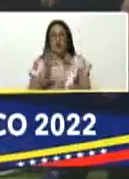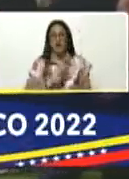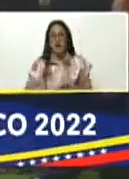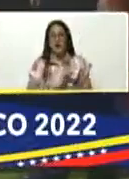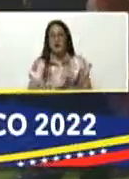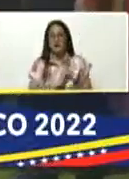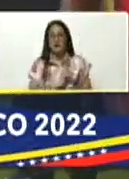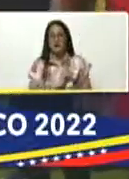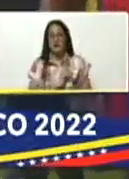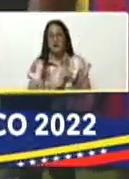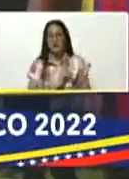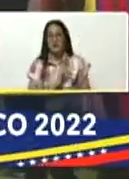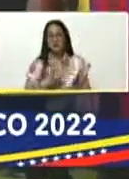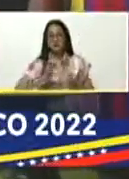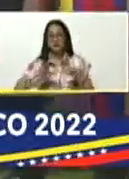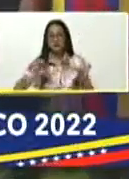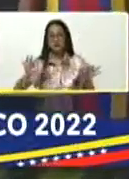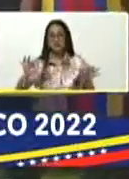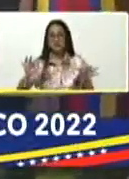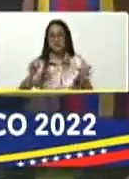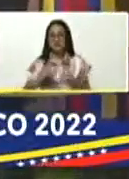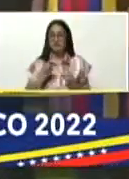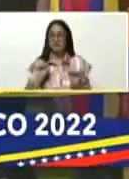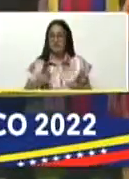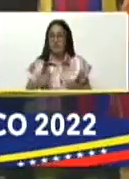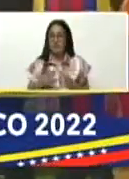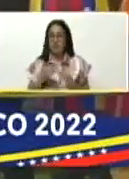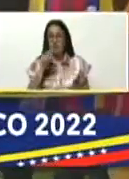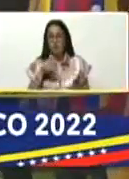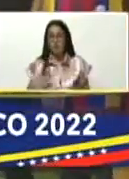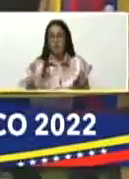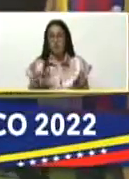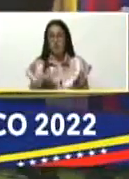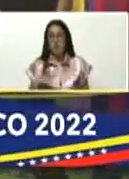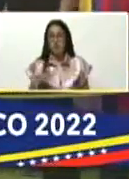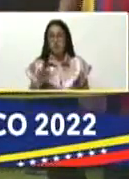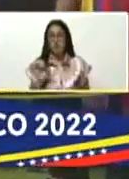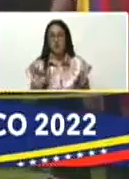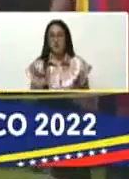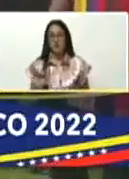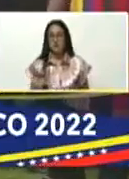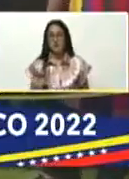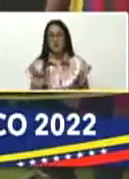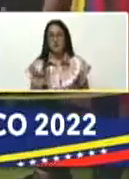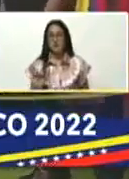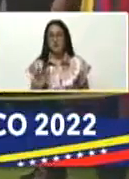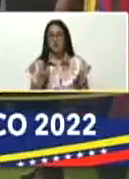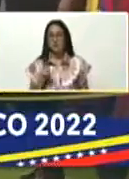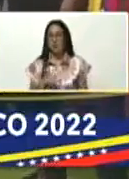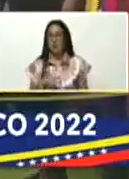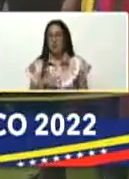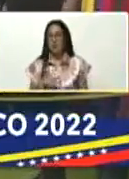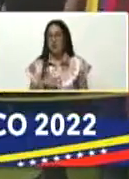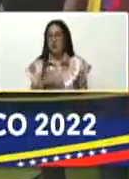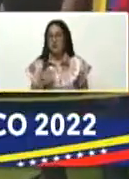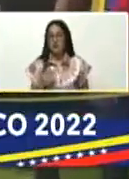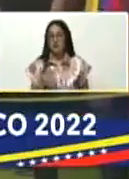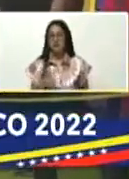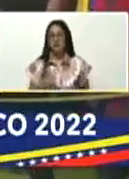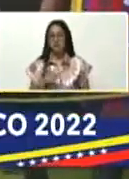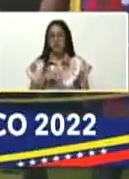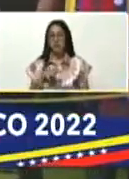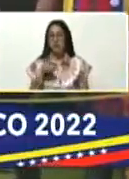en las razas de la genética están disponibles a todo el pueblo que, bueno, se ha hecho presente. Hemos tenido hoy, bueno, gran